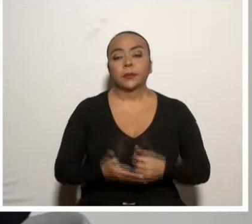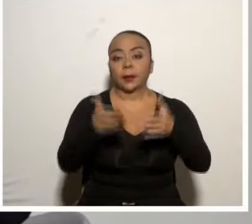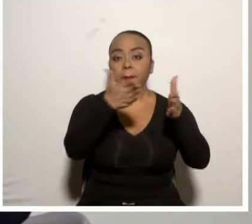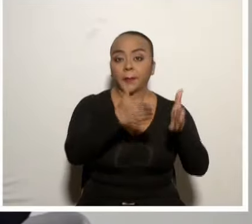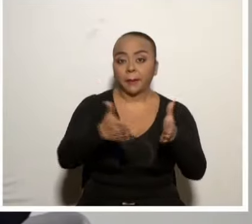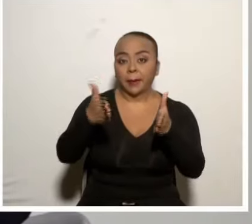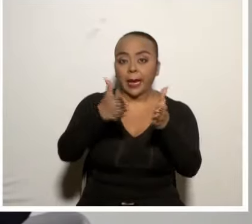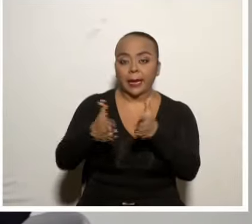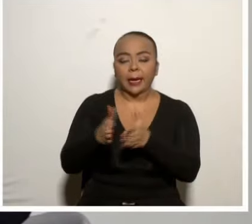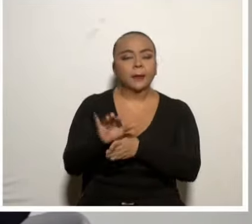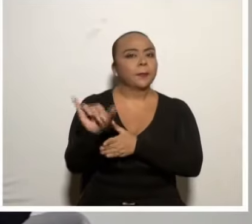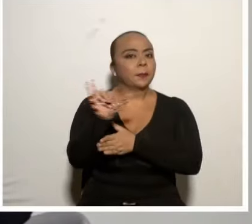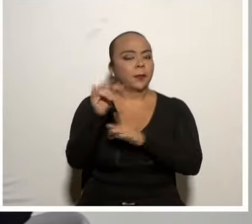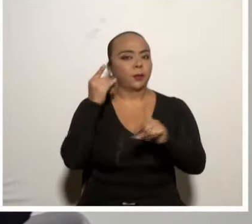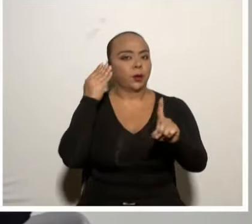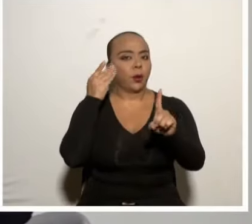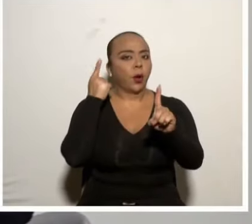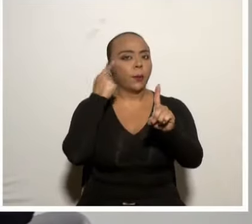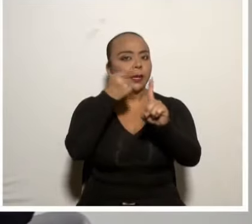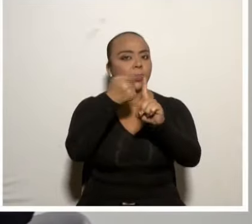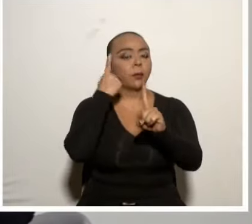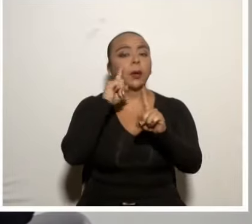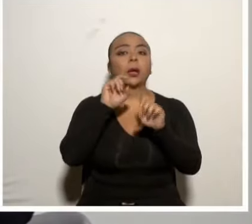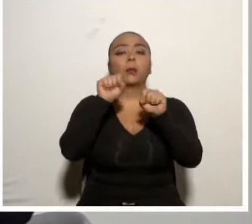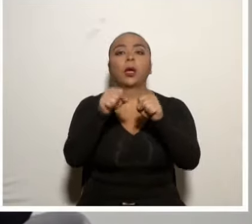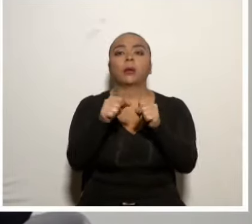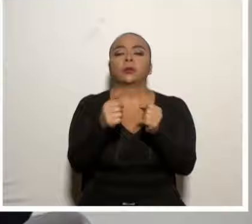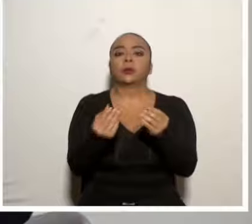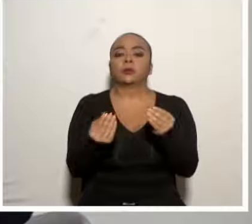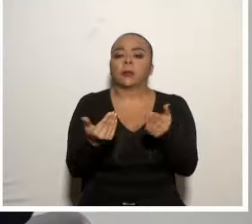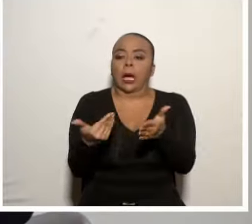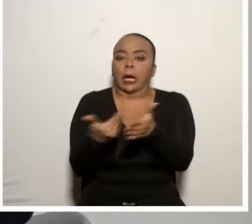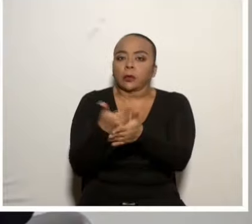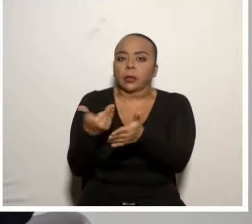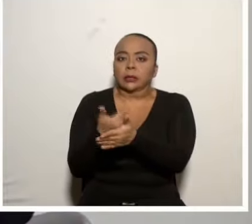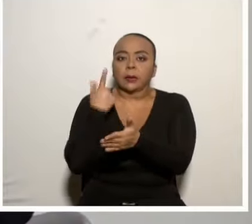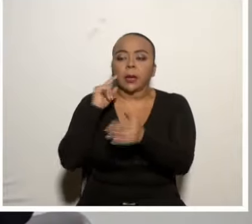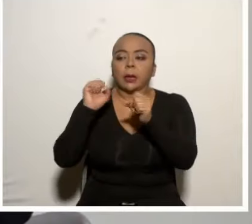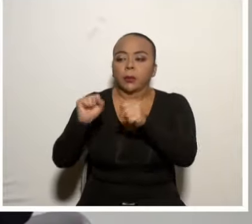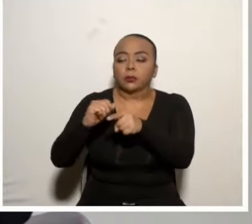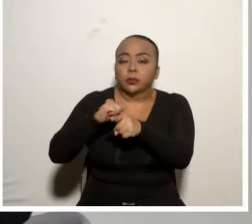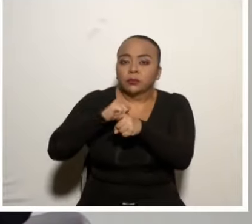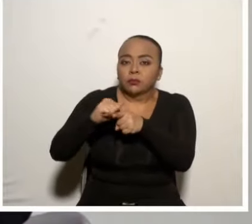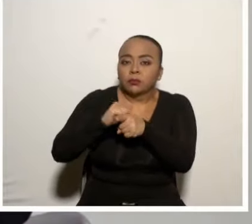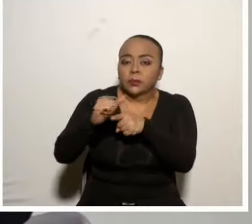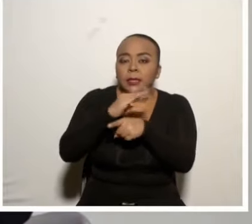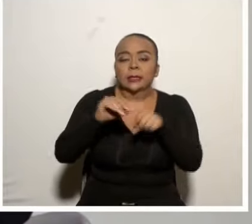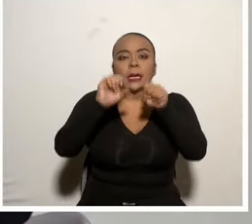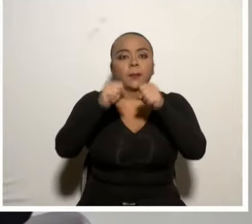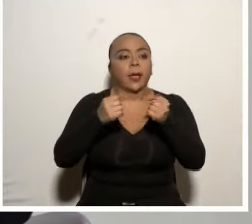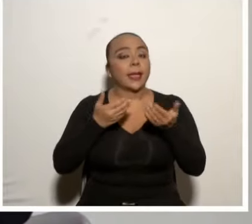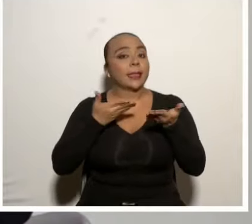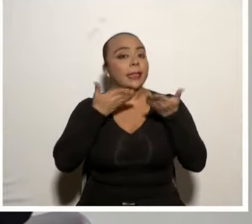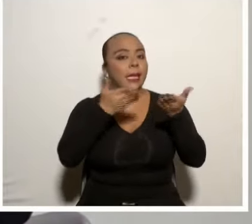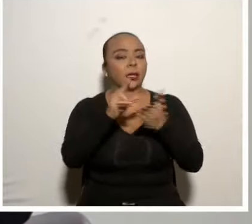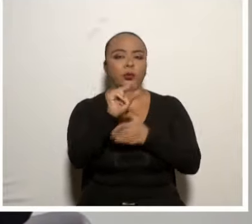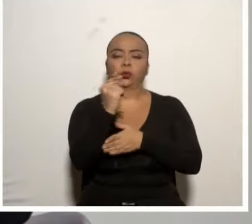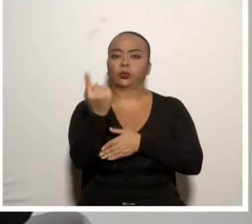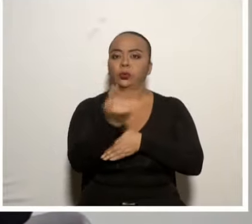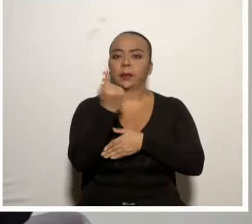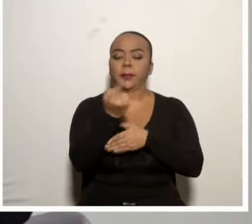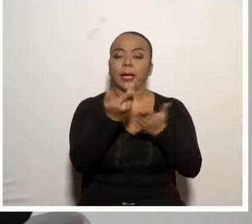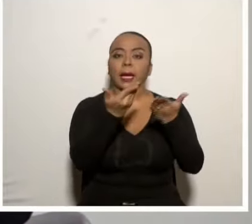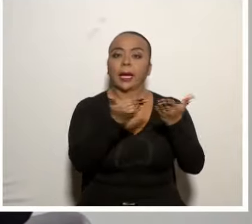plan en el mismo sentido para que podamos actualizar, para que podamos capacitar y para que se le puedan dar no solamente